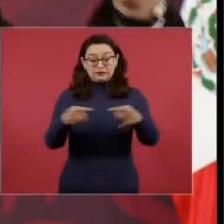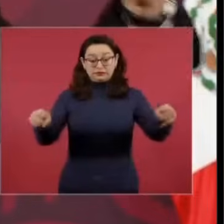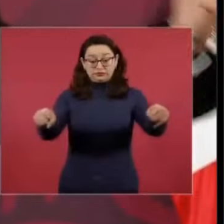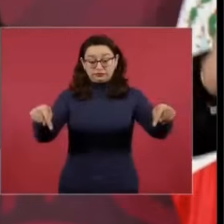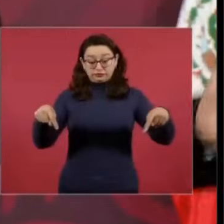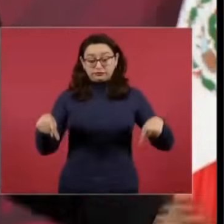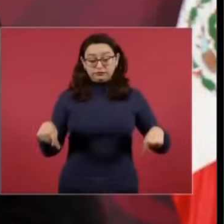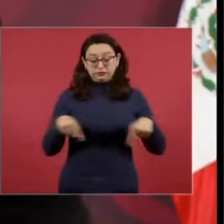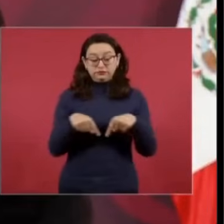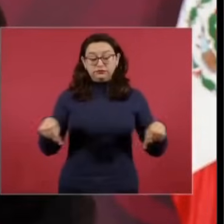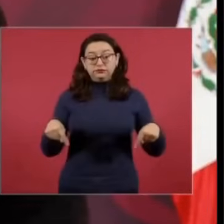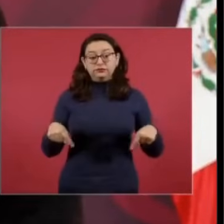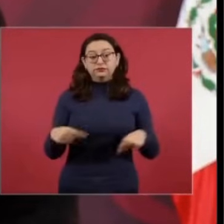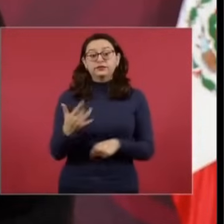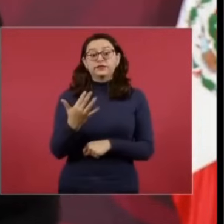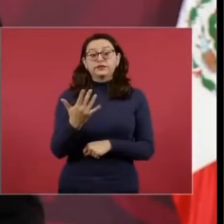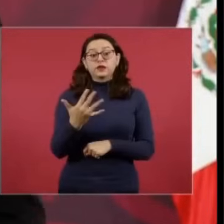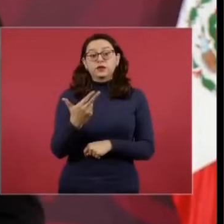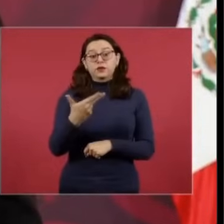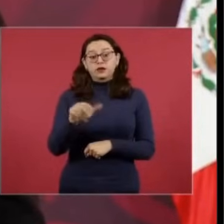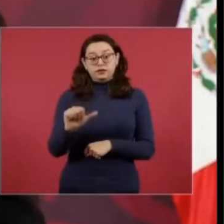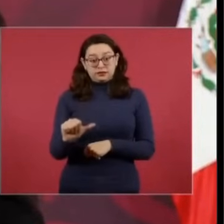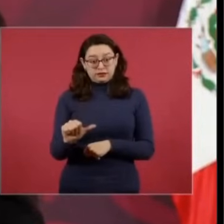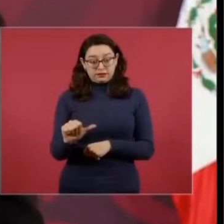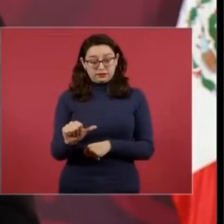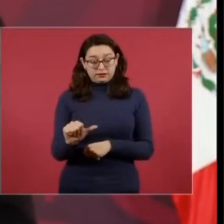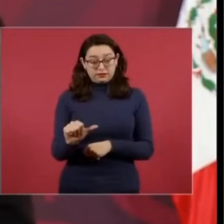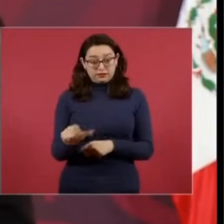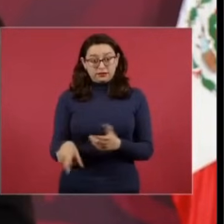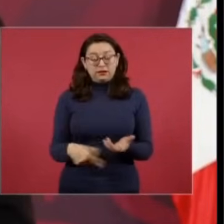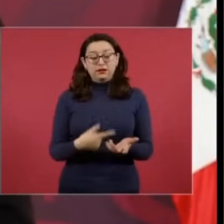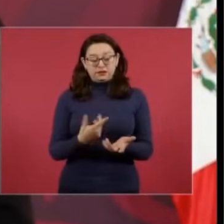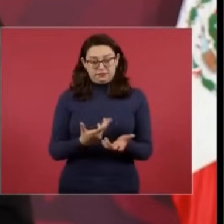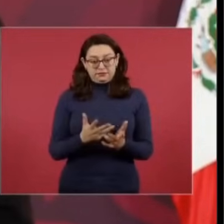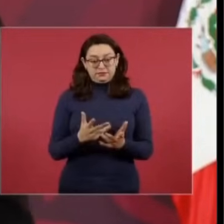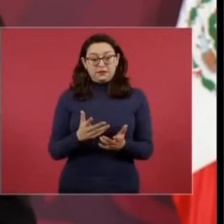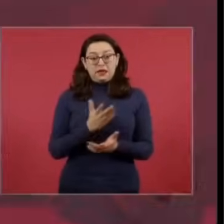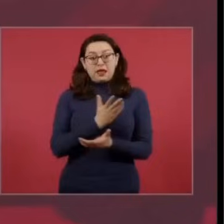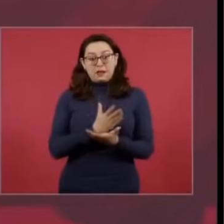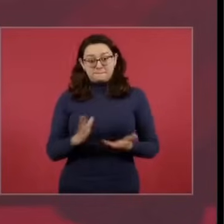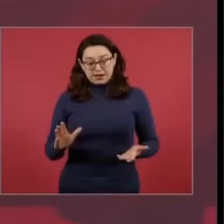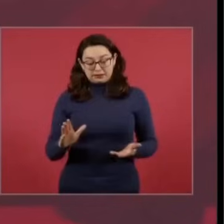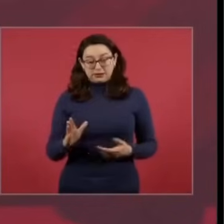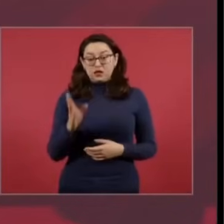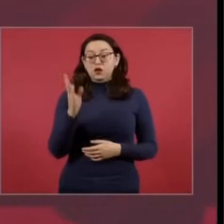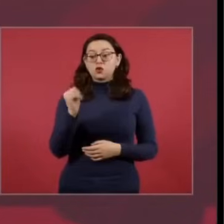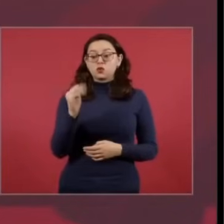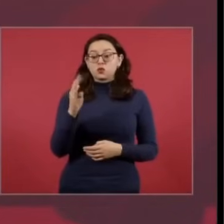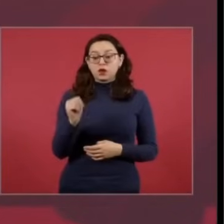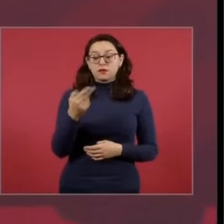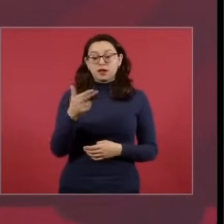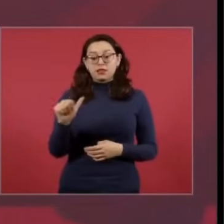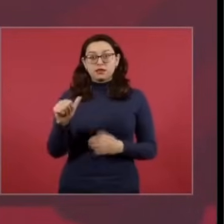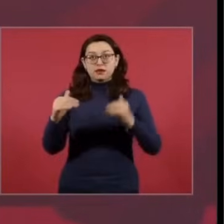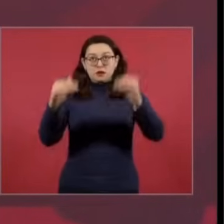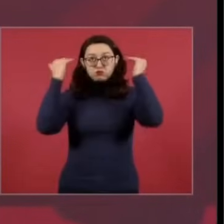se nos va a olvidar. Hoy este presidente está procurando tener esta megafarmacia.